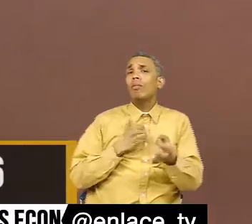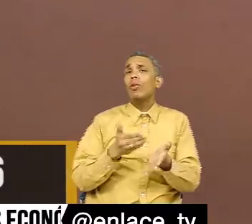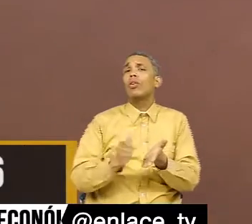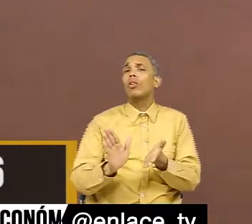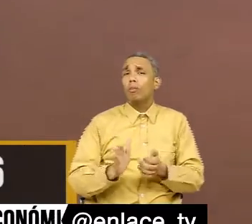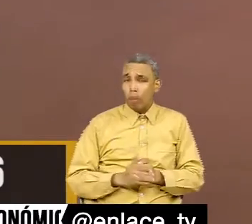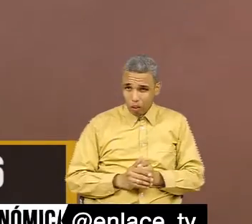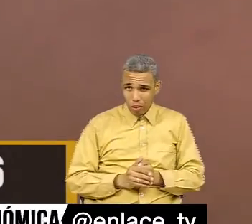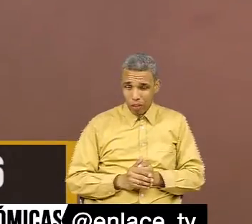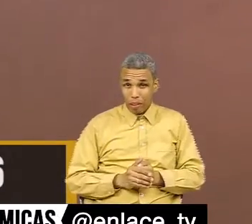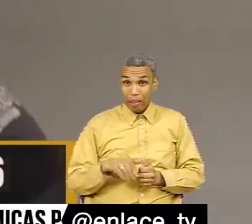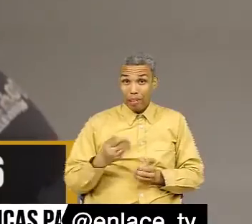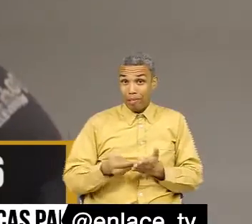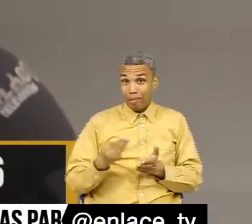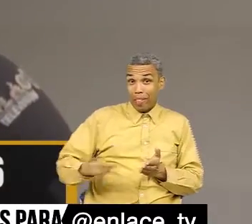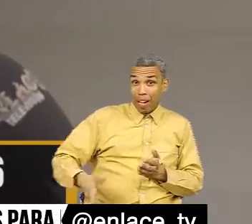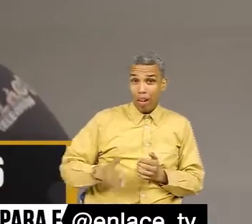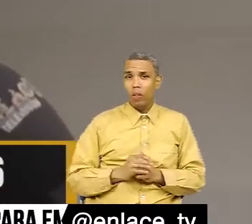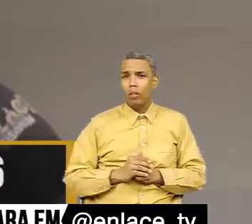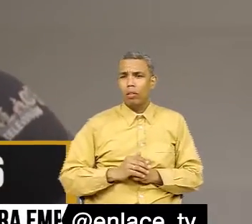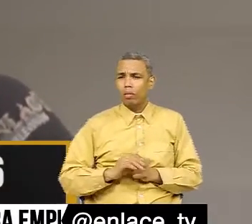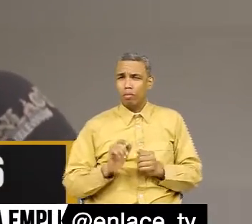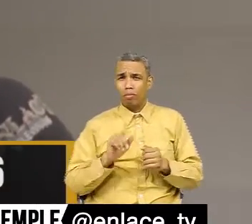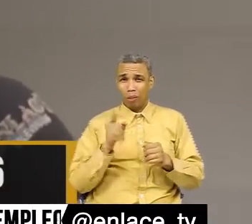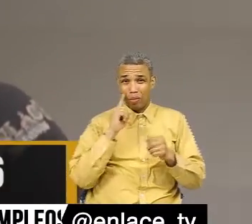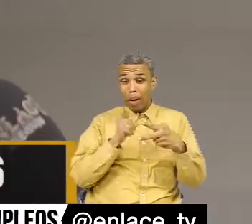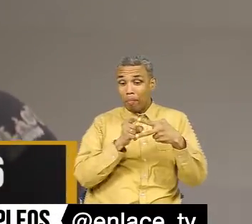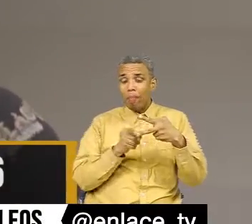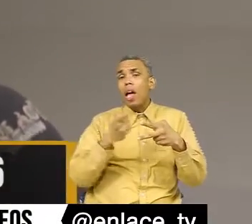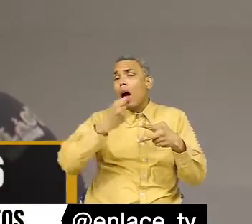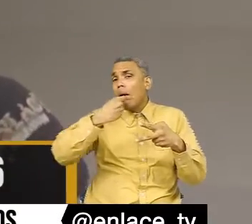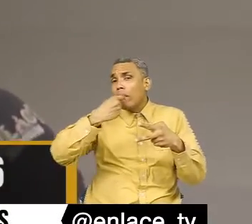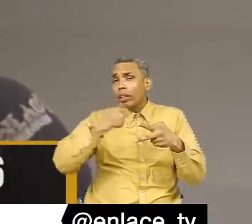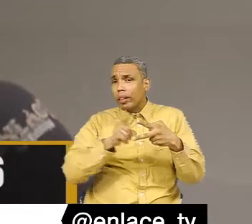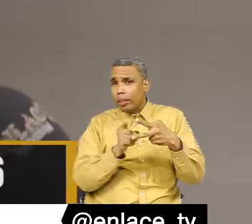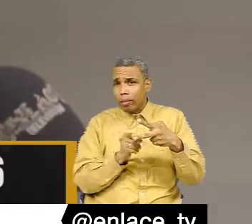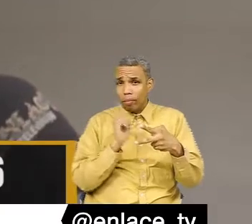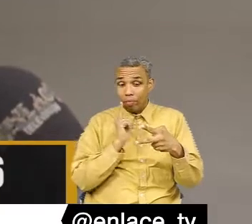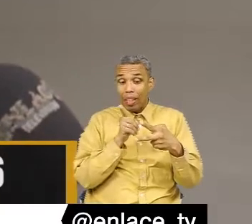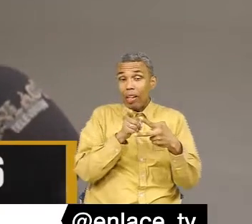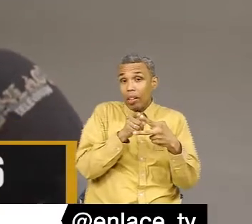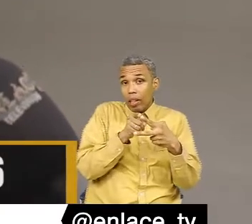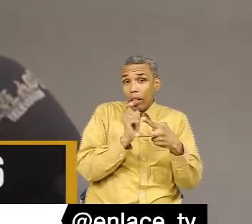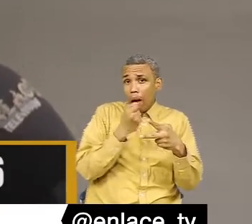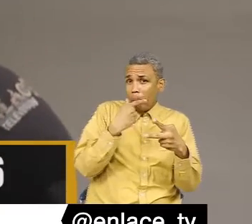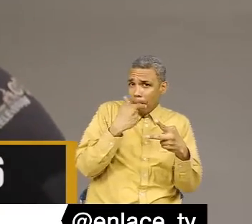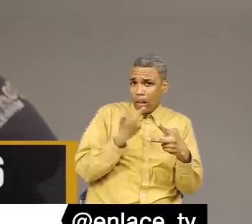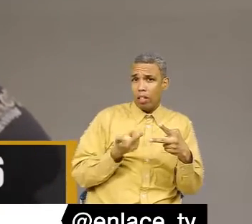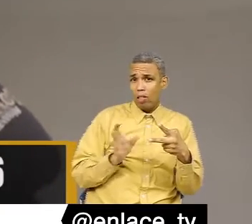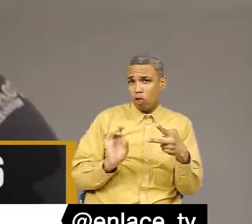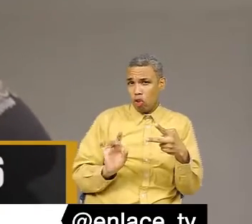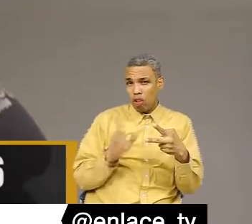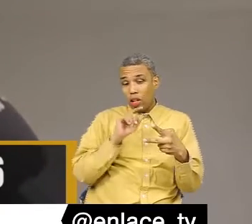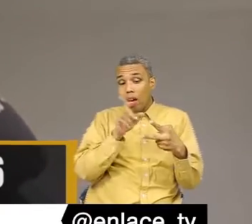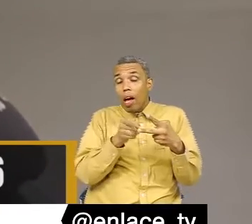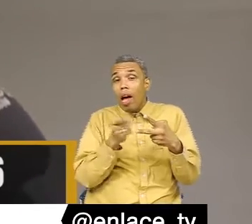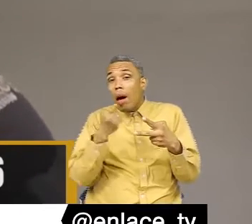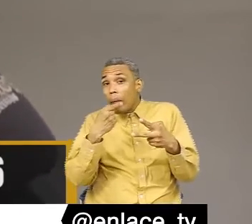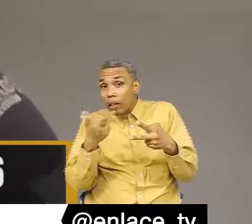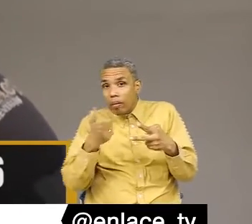miligramos y el curada suspensión, el Trileltaz sirve para las convulsiones, es un relajamiento